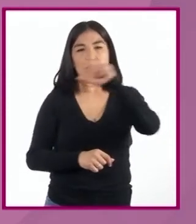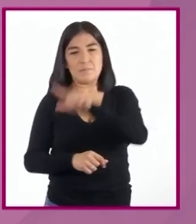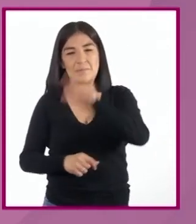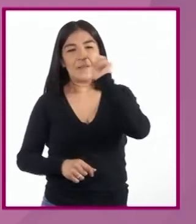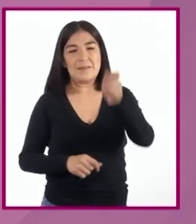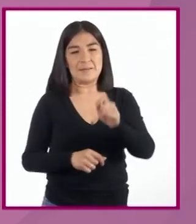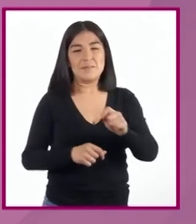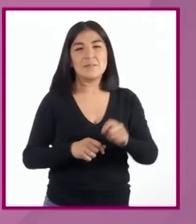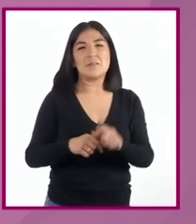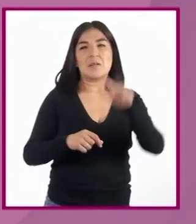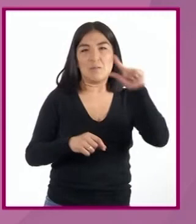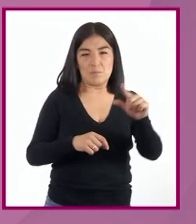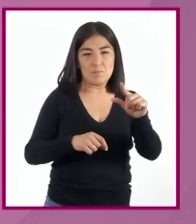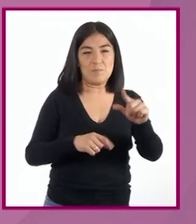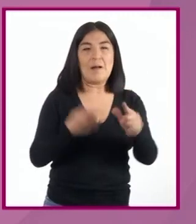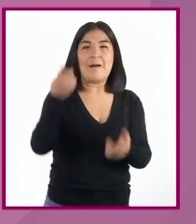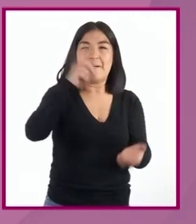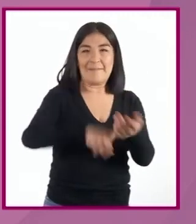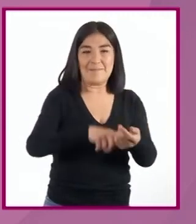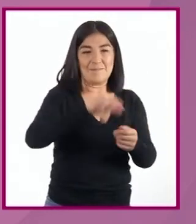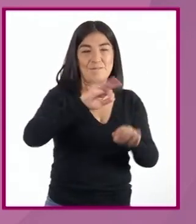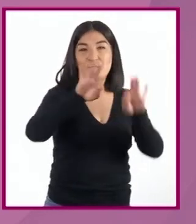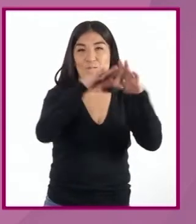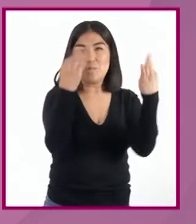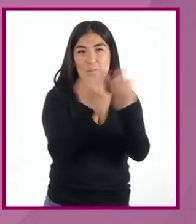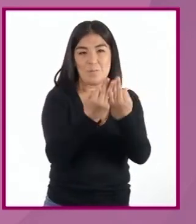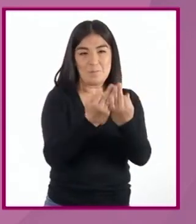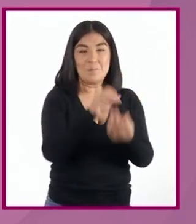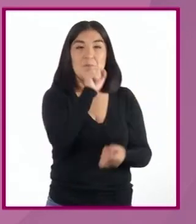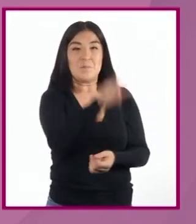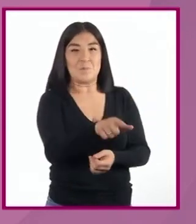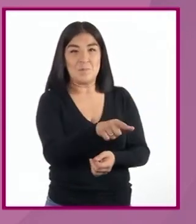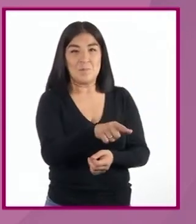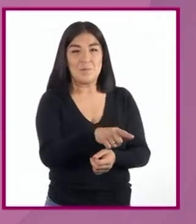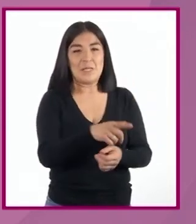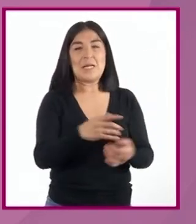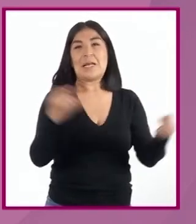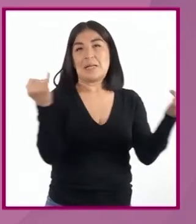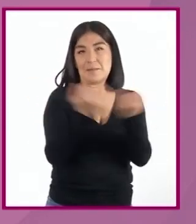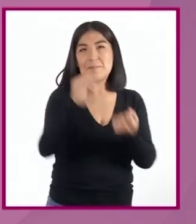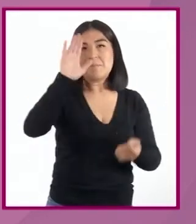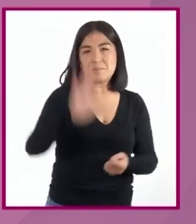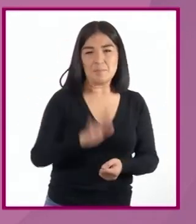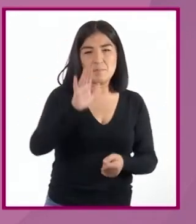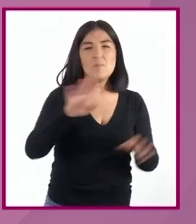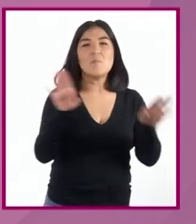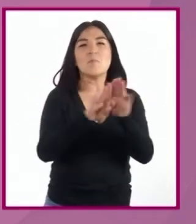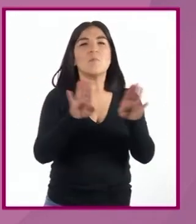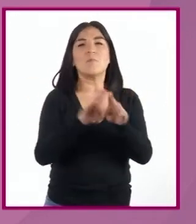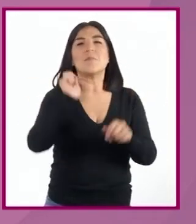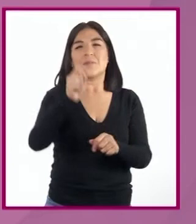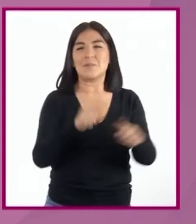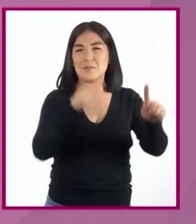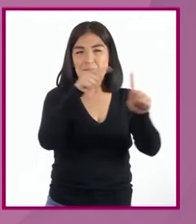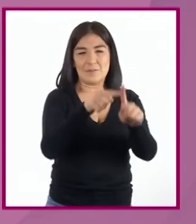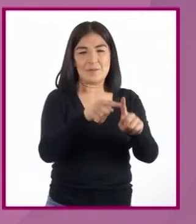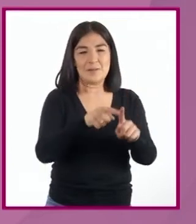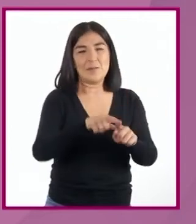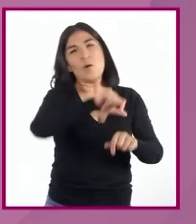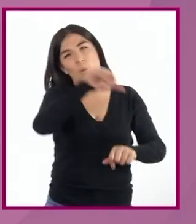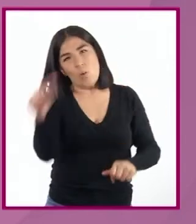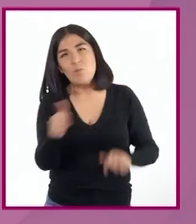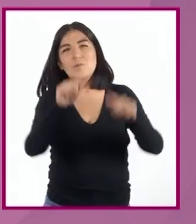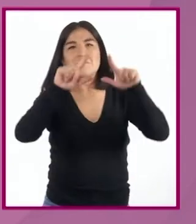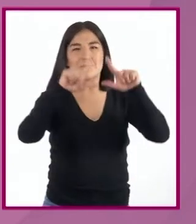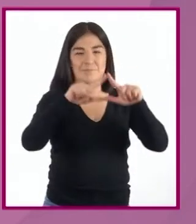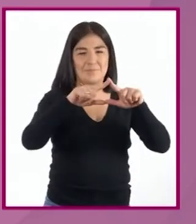de un triángulo y el ángulo formado por ellos son congruentes con lo que corresponde a otro triángulo,